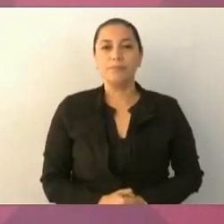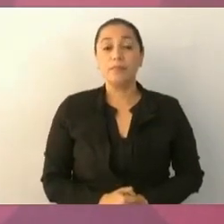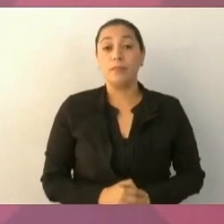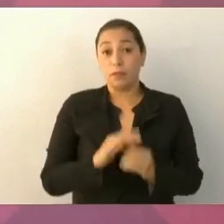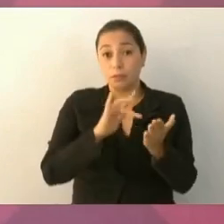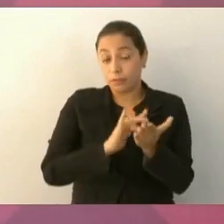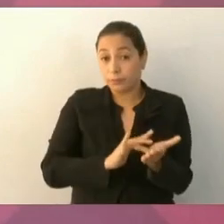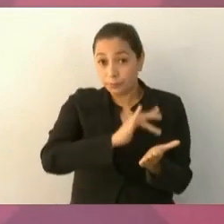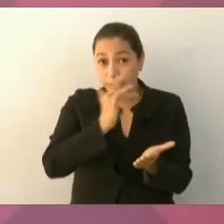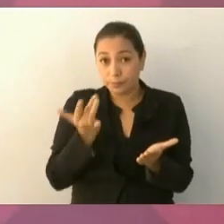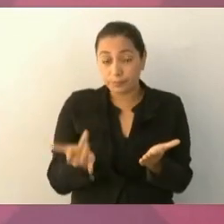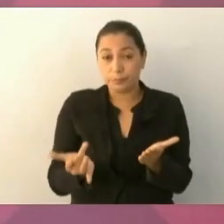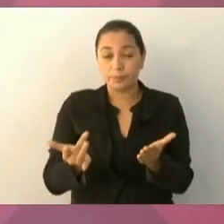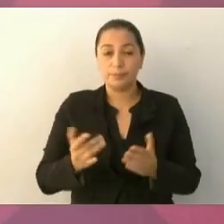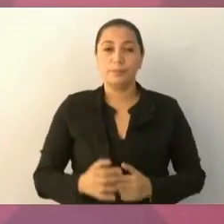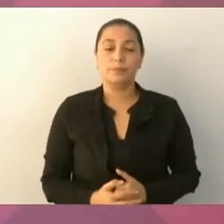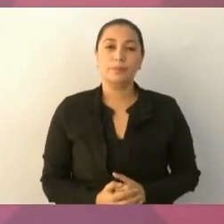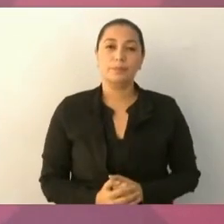Agradecer